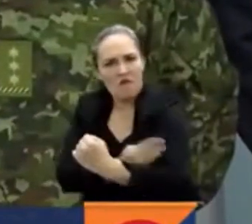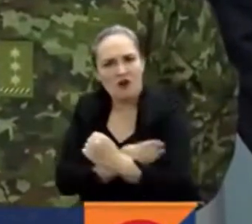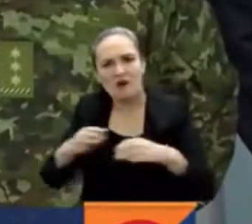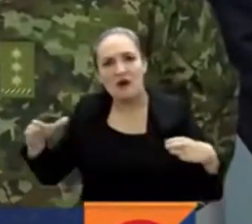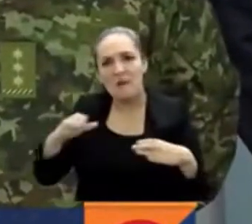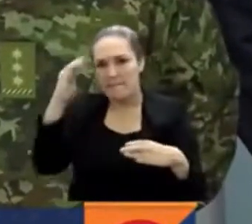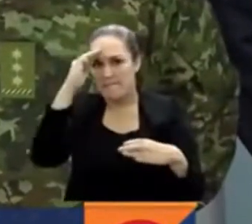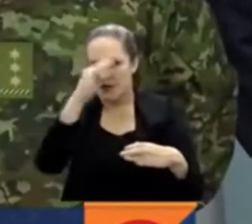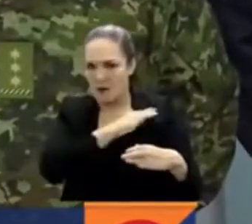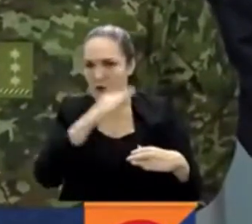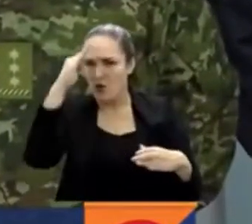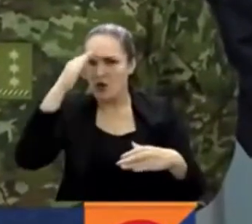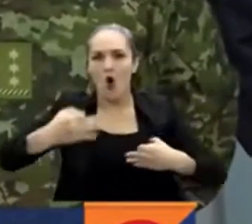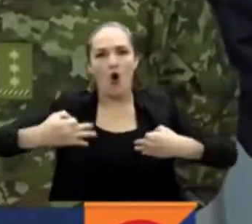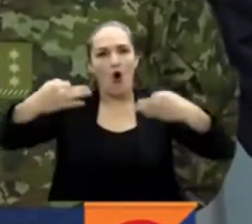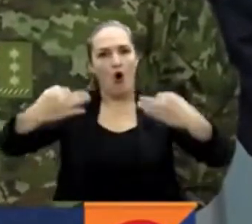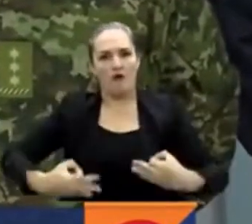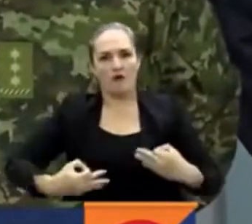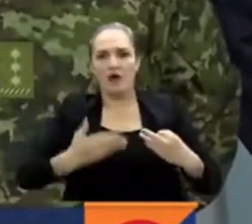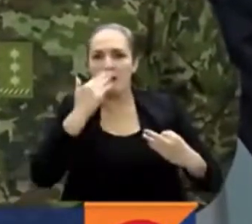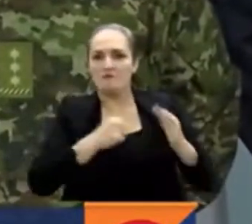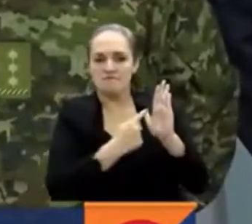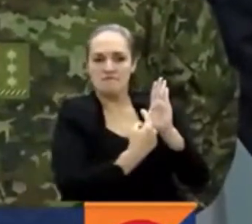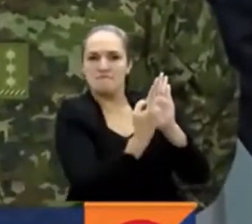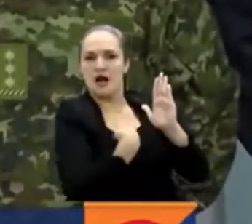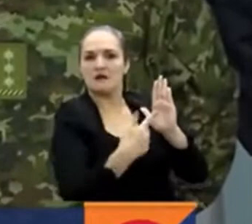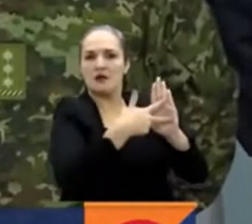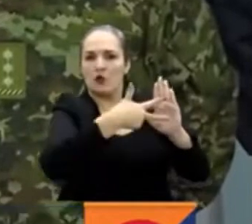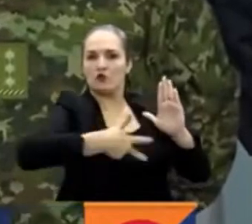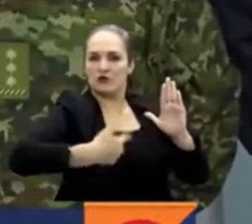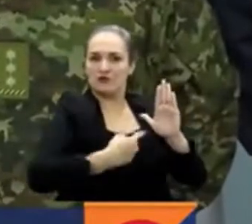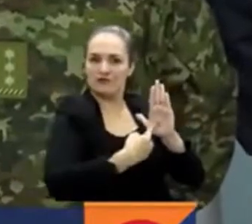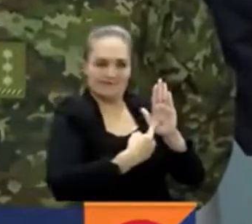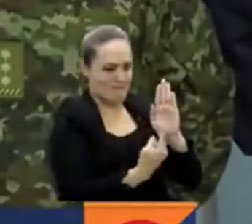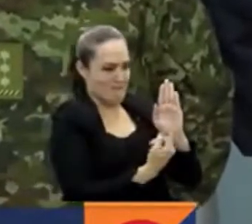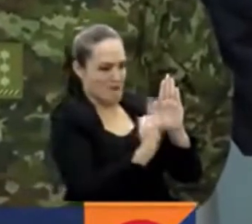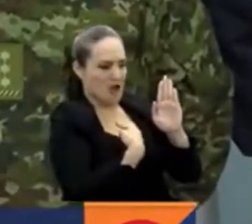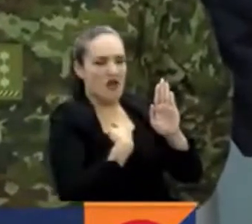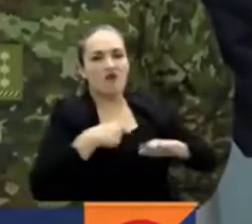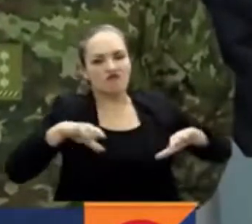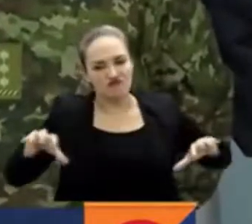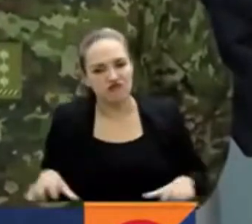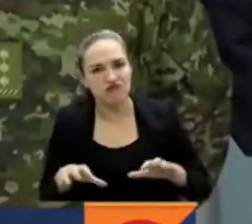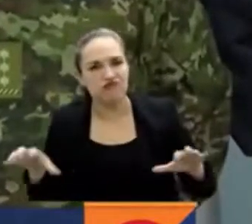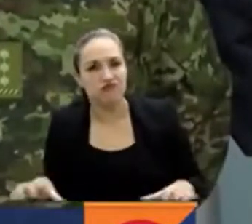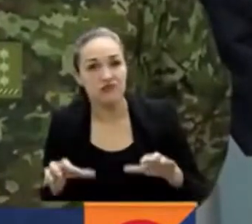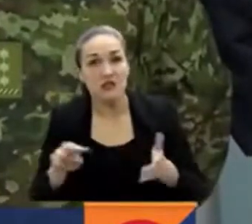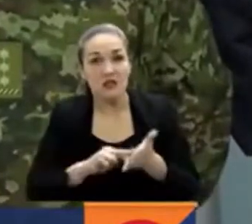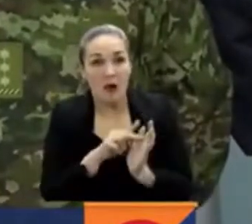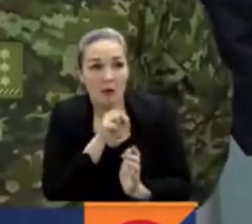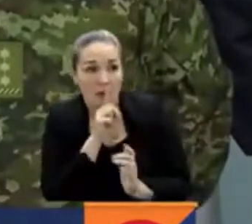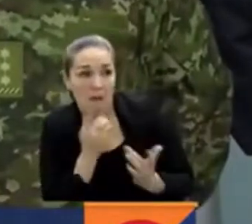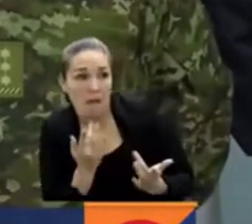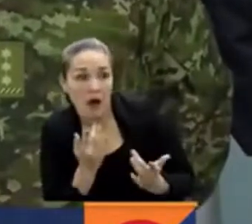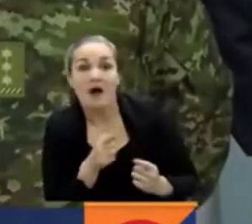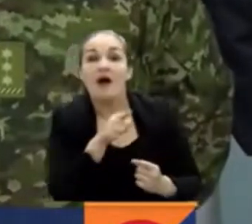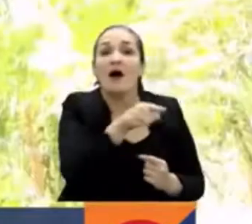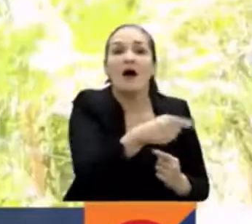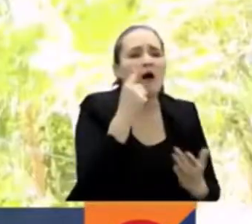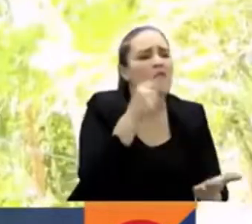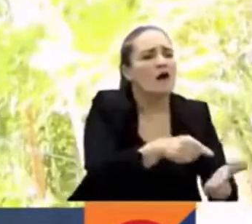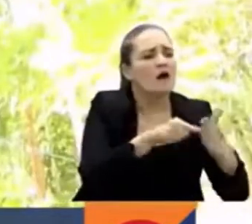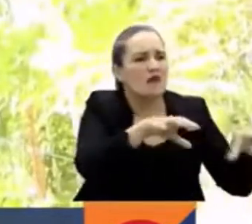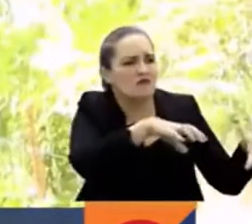cumpliendo con sus obligaciones constitucionales y que solo en la medida en que haya esa expresión de buena